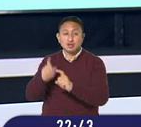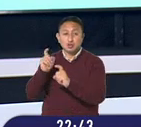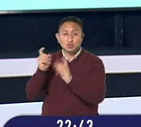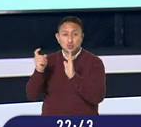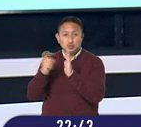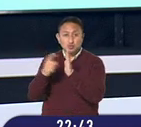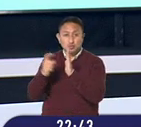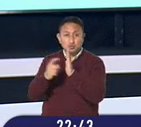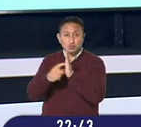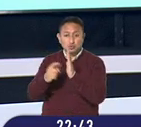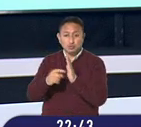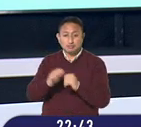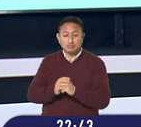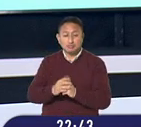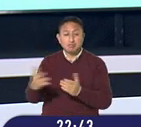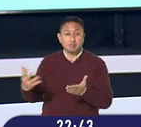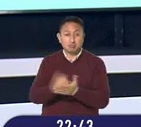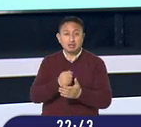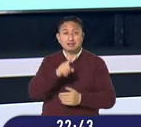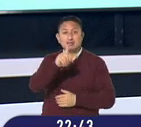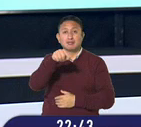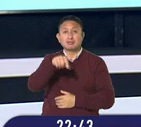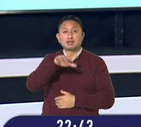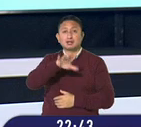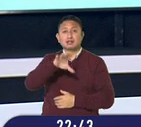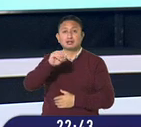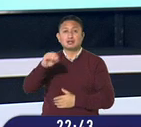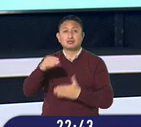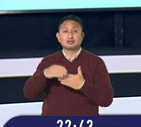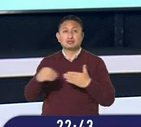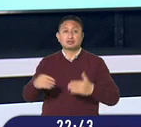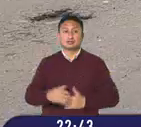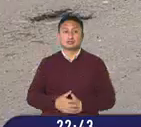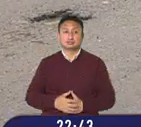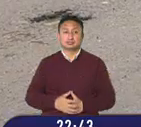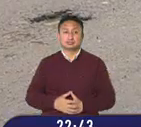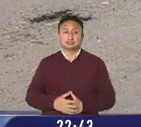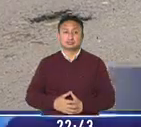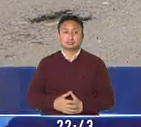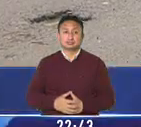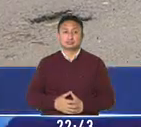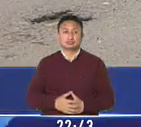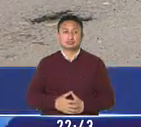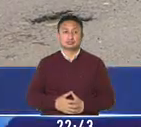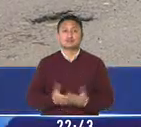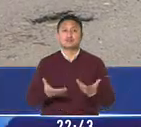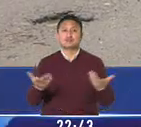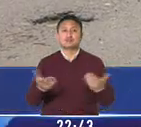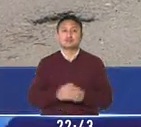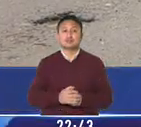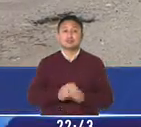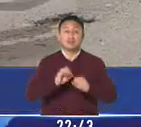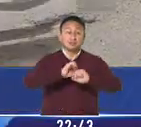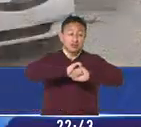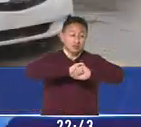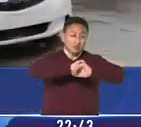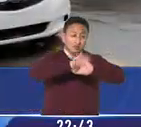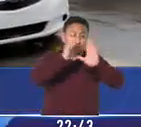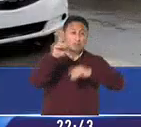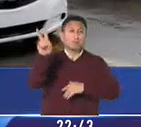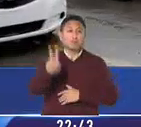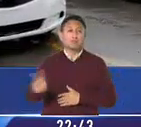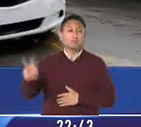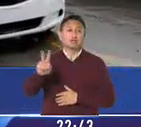llevaron cerca de $1,500 americanos. El hecho ocurrió la madrugada de este viernes